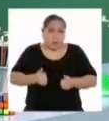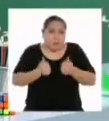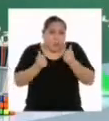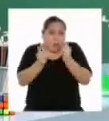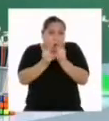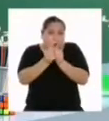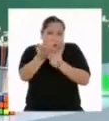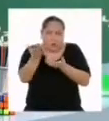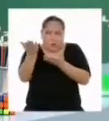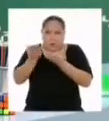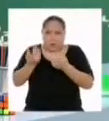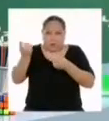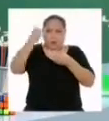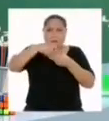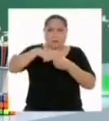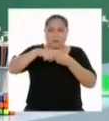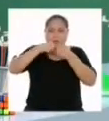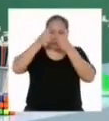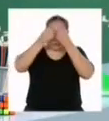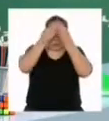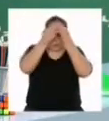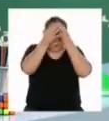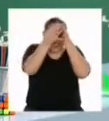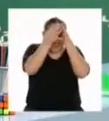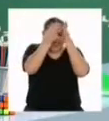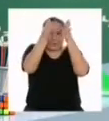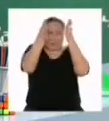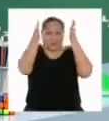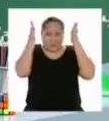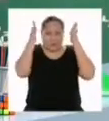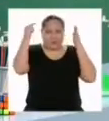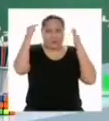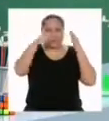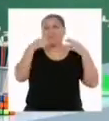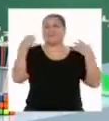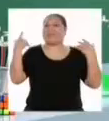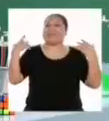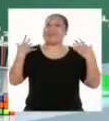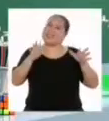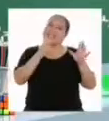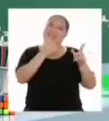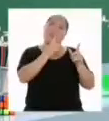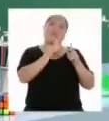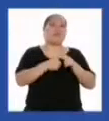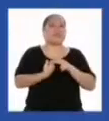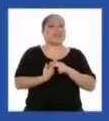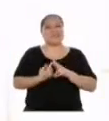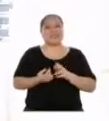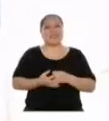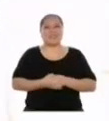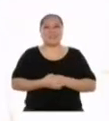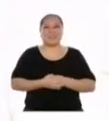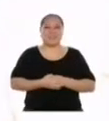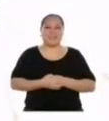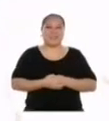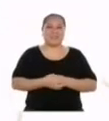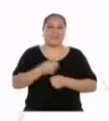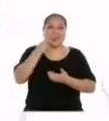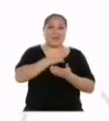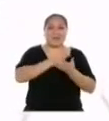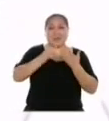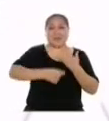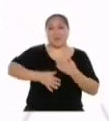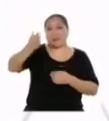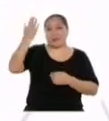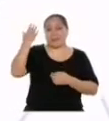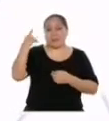programa. Díganle que despierte todos sus sentidos y active la mente que... ¡ya empezamos! En el programa